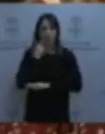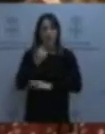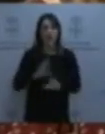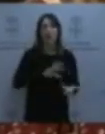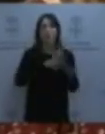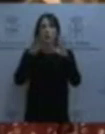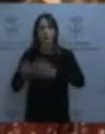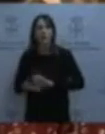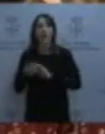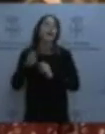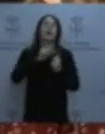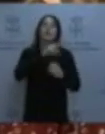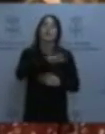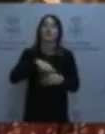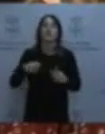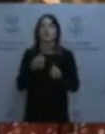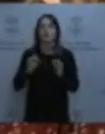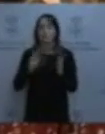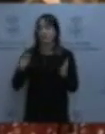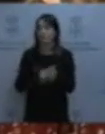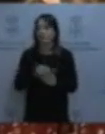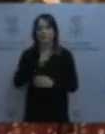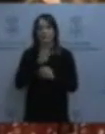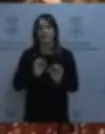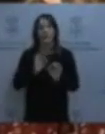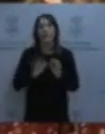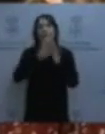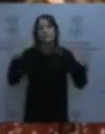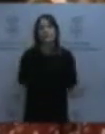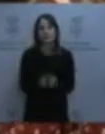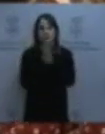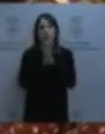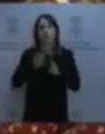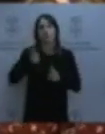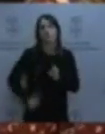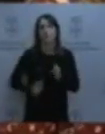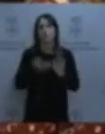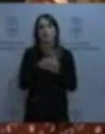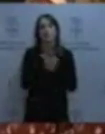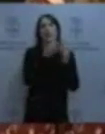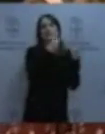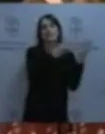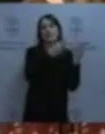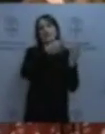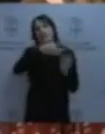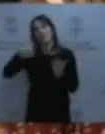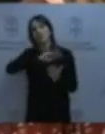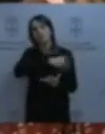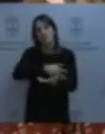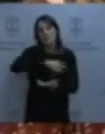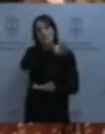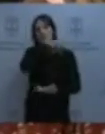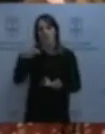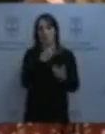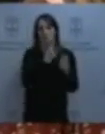329 maestros, y en total, el conjunto de los sueldos de los directivos era 700 millones de euros.